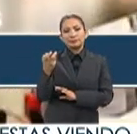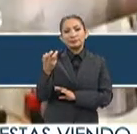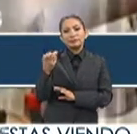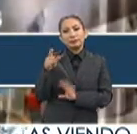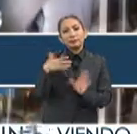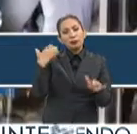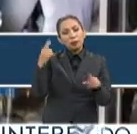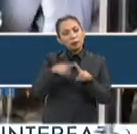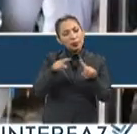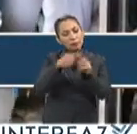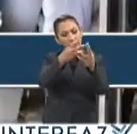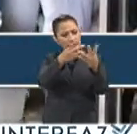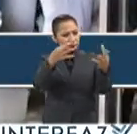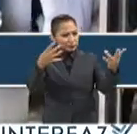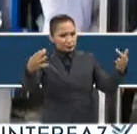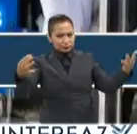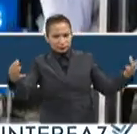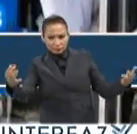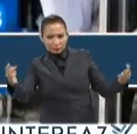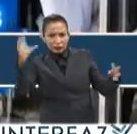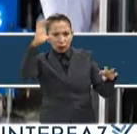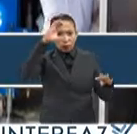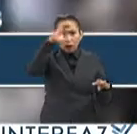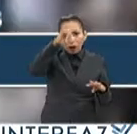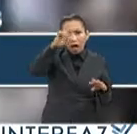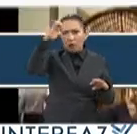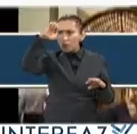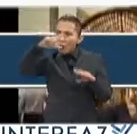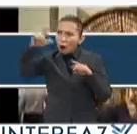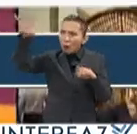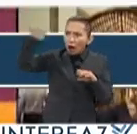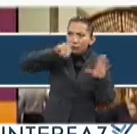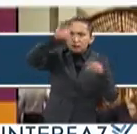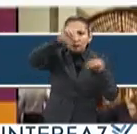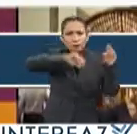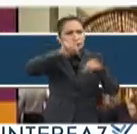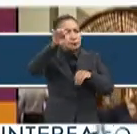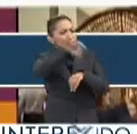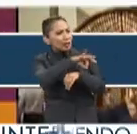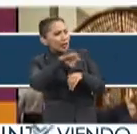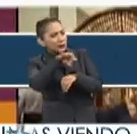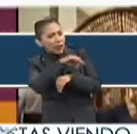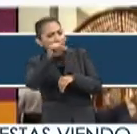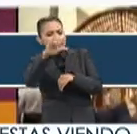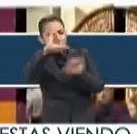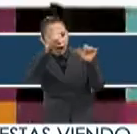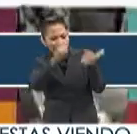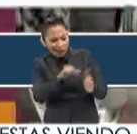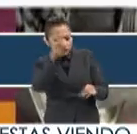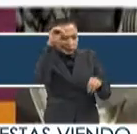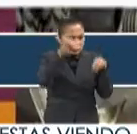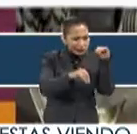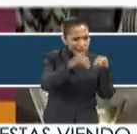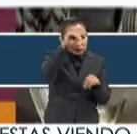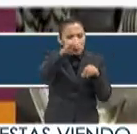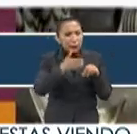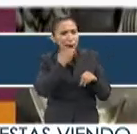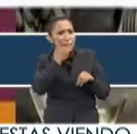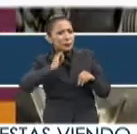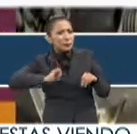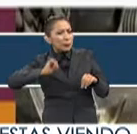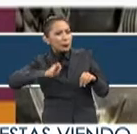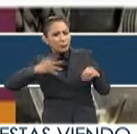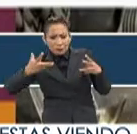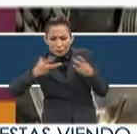es esta diversidad, cultura europea, los diseñadores artesanales que se juntan